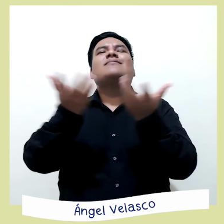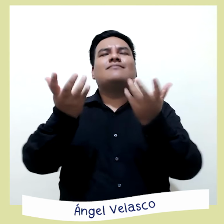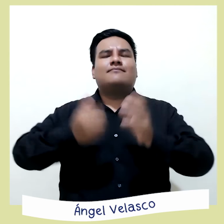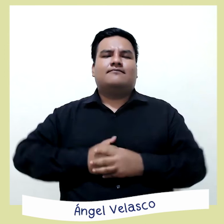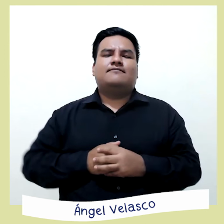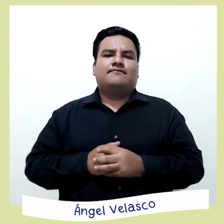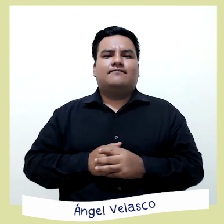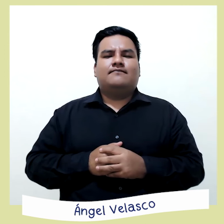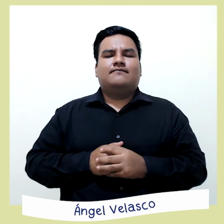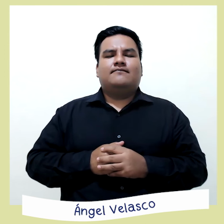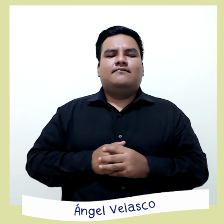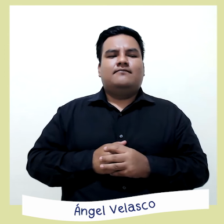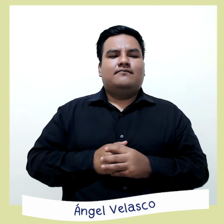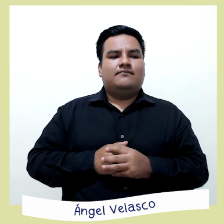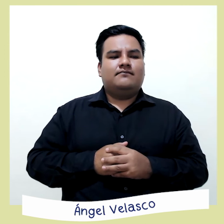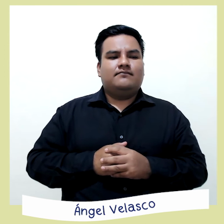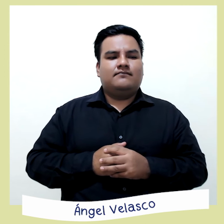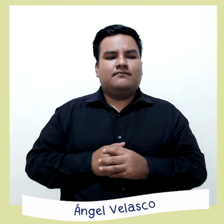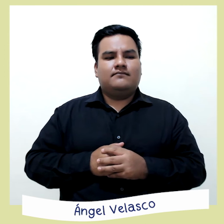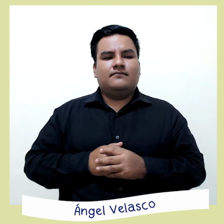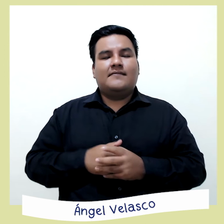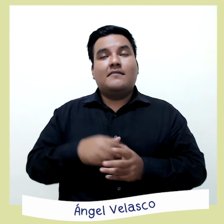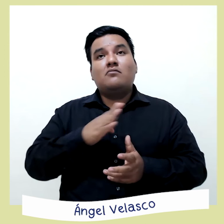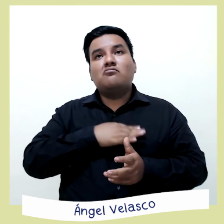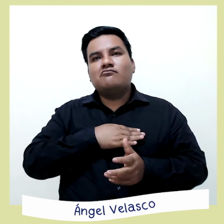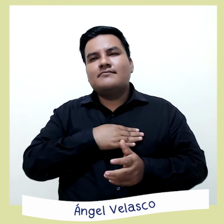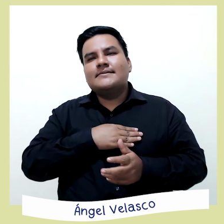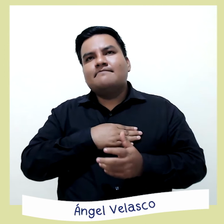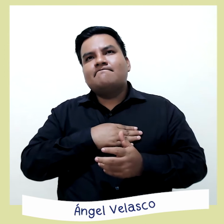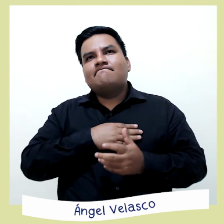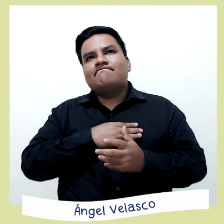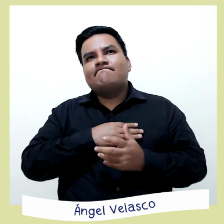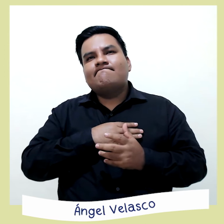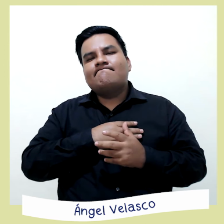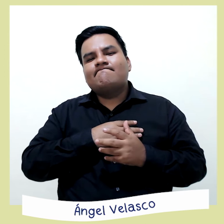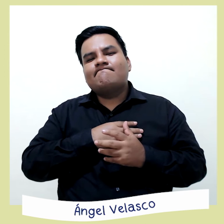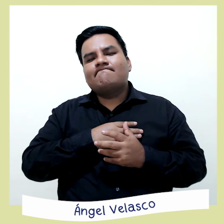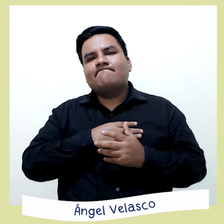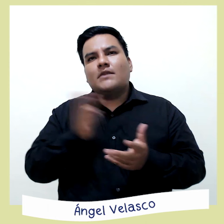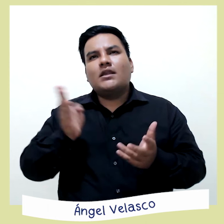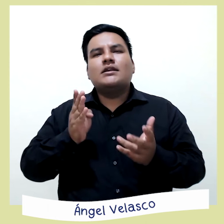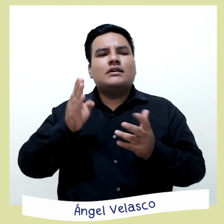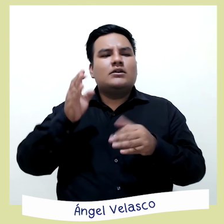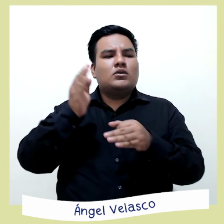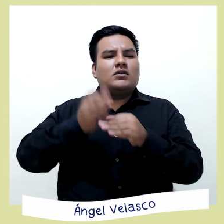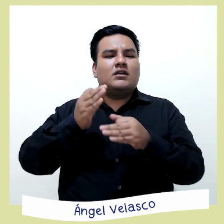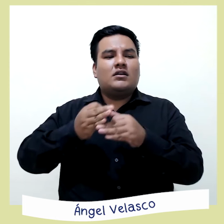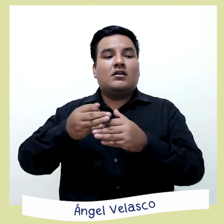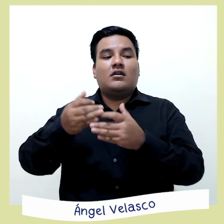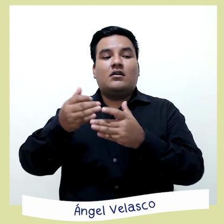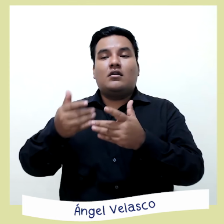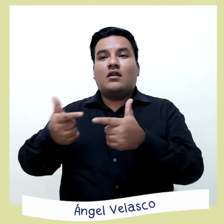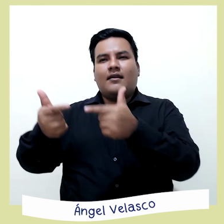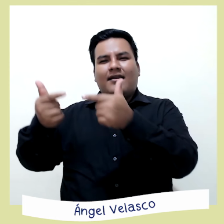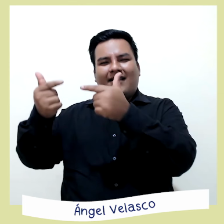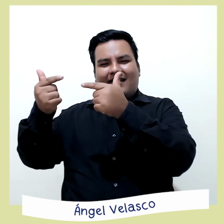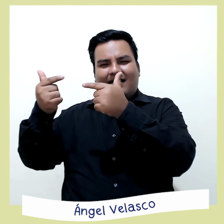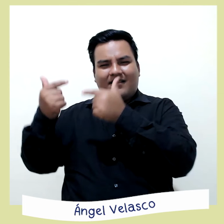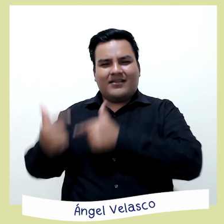mayores y cómo evitamos narrativas de odio hacia esta población? Bueno, en